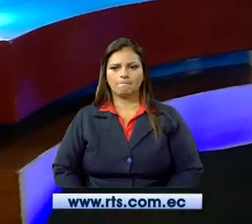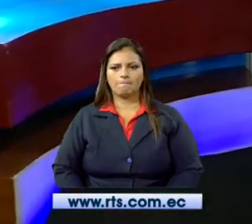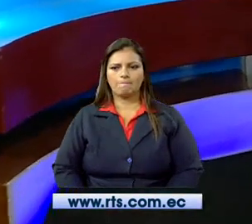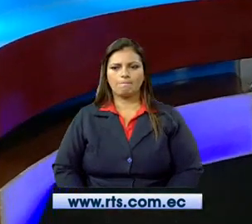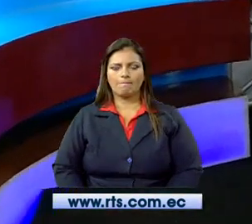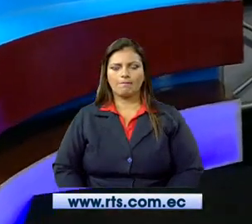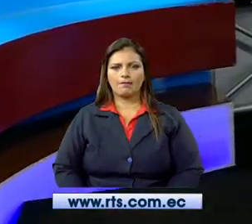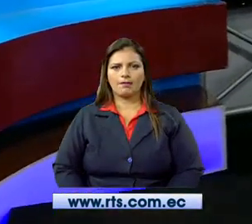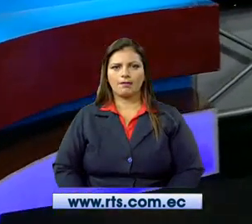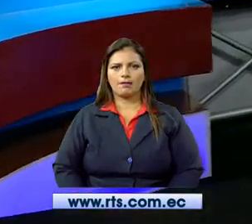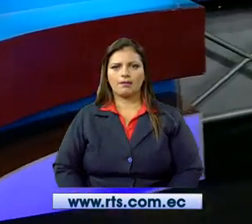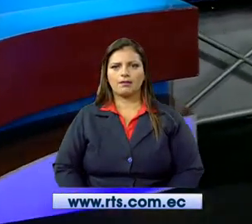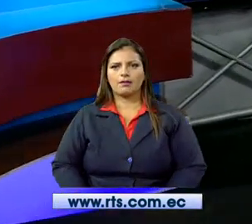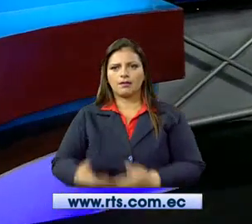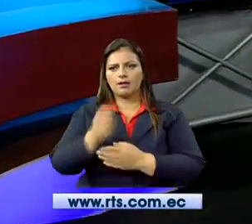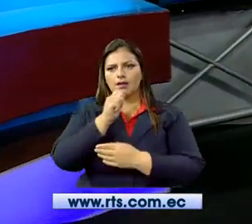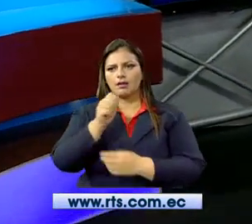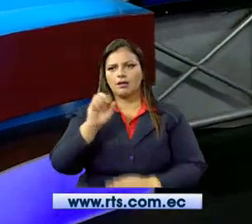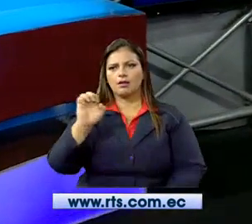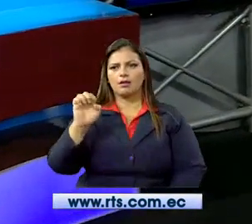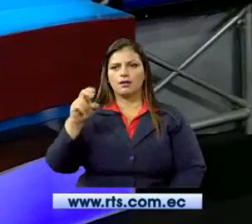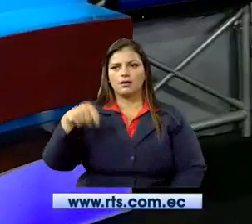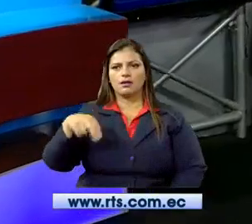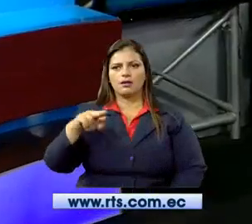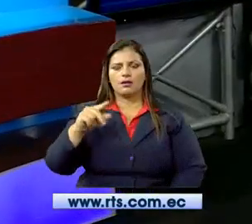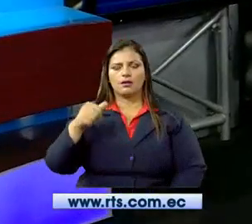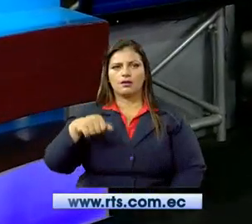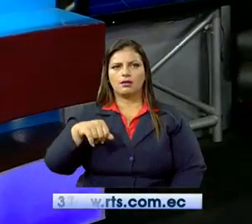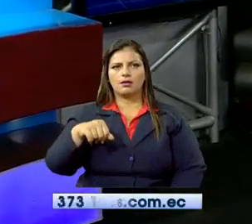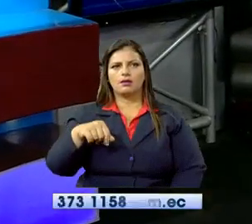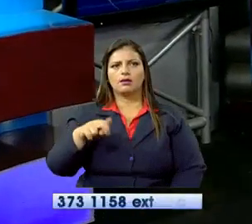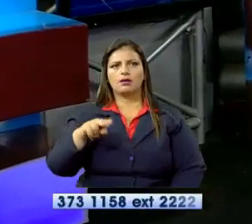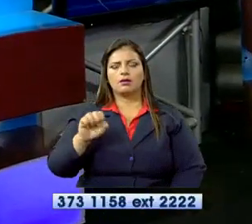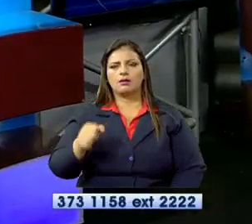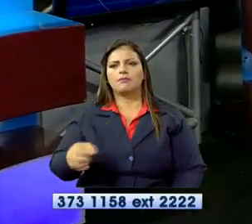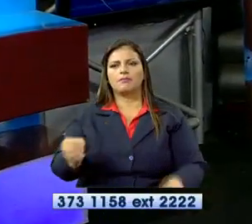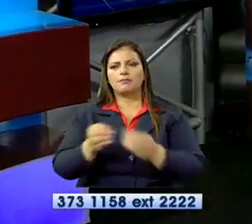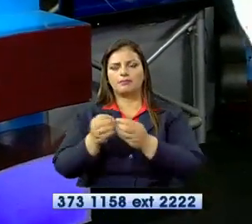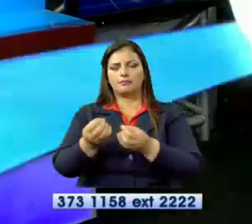A esta hora nos enlazamos con Enrique Muñoz, está listo para más información. Enrique, buenos días.